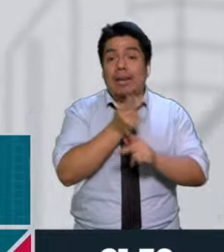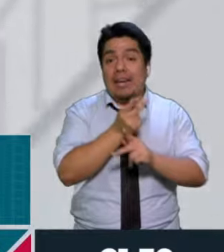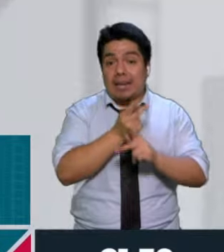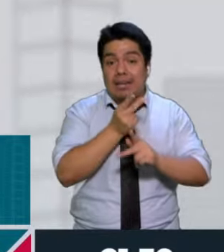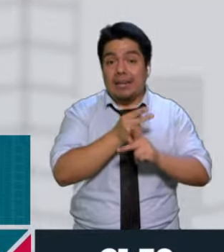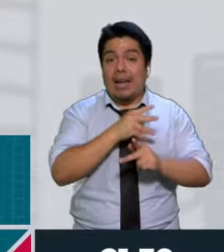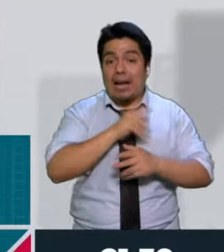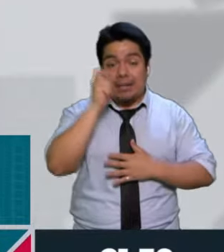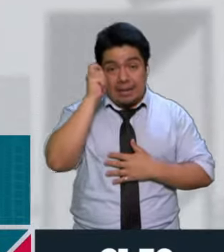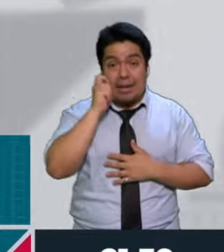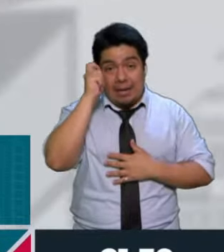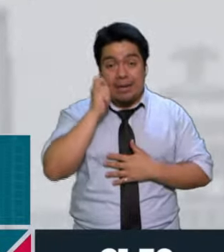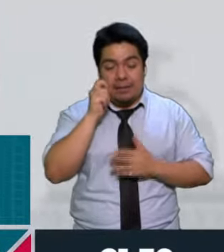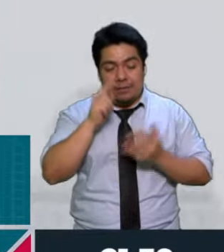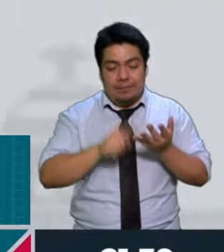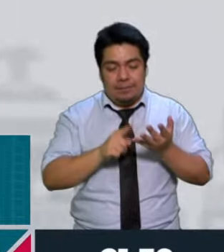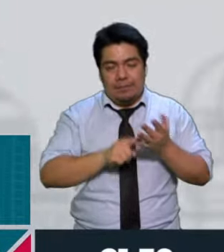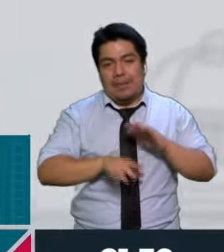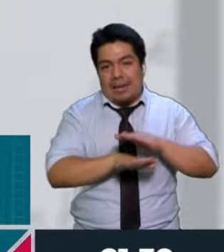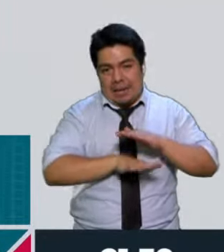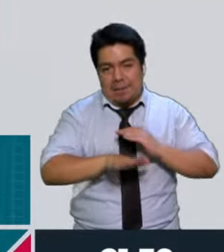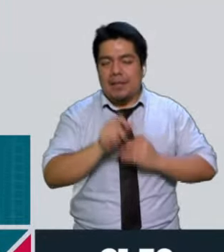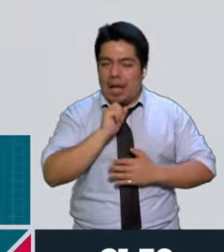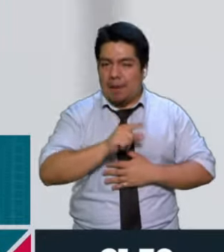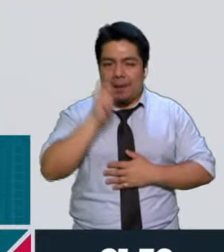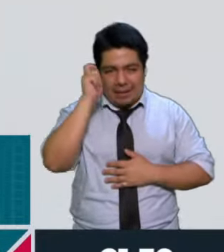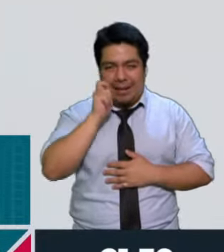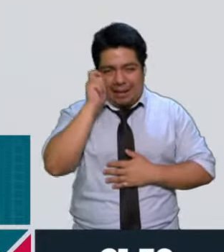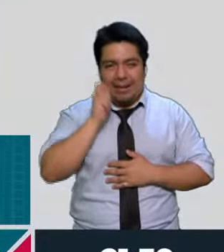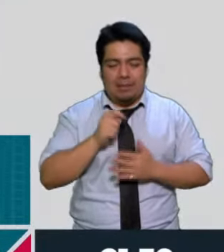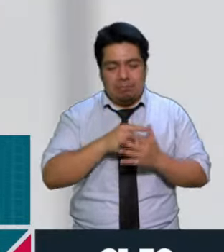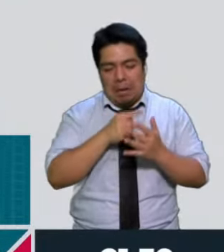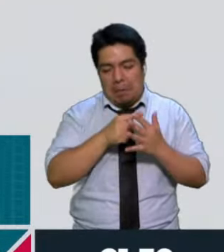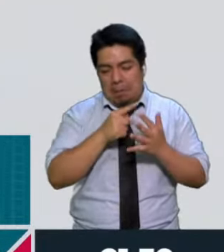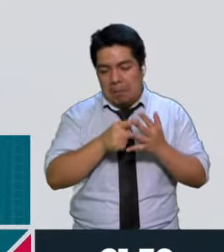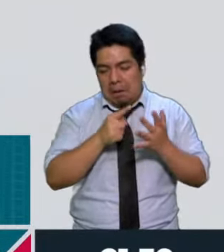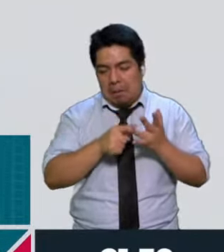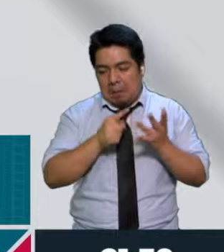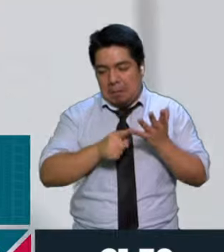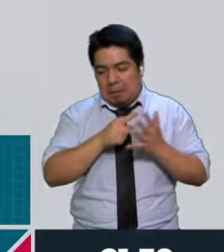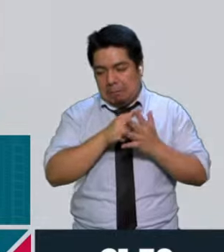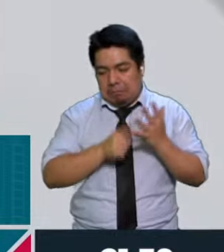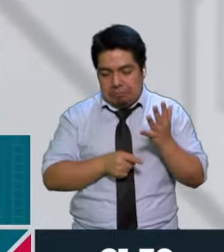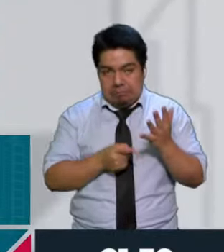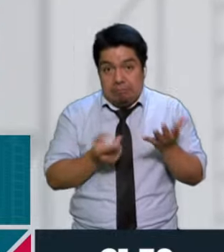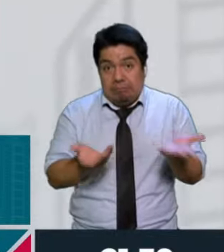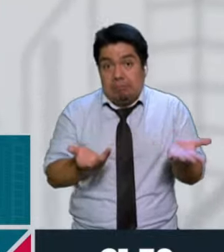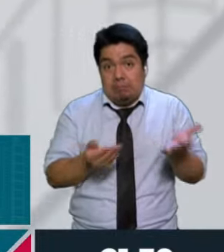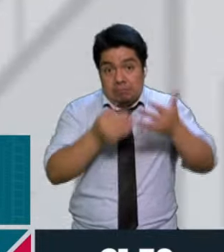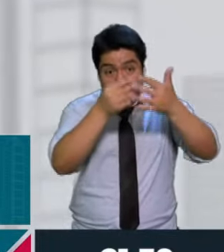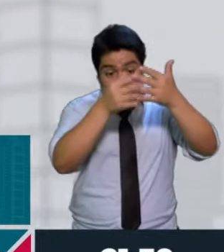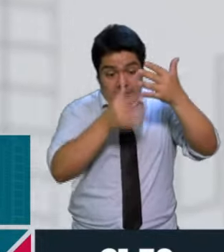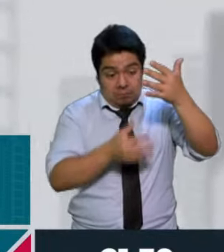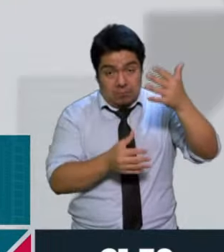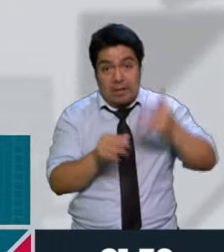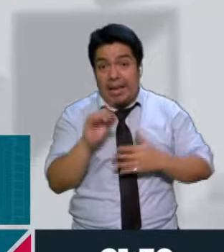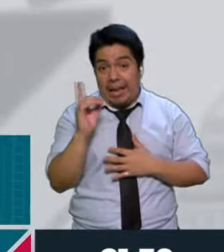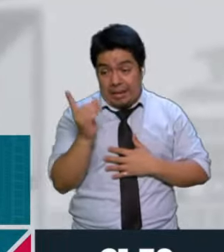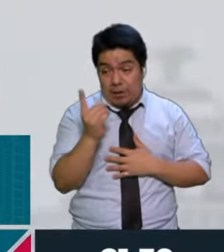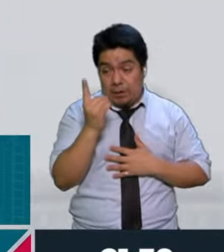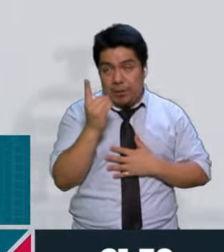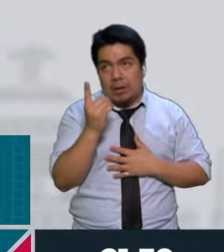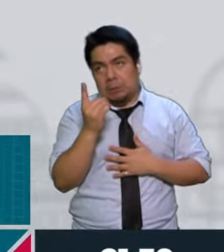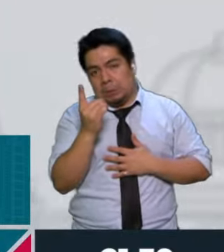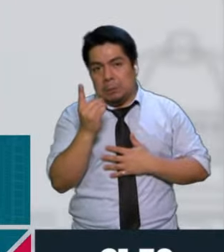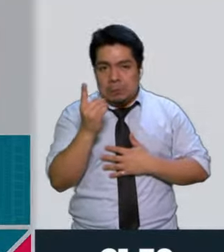tienen una beca, los estudiantes de educación básica también tienen beca. El dólar. Exactamente, el dólar está a pesar de la